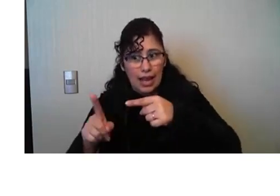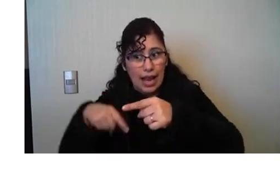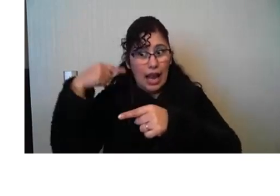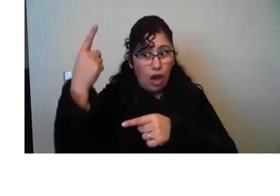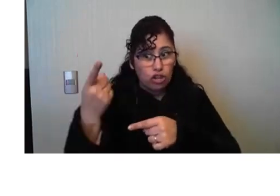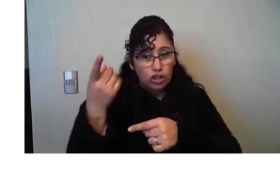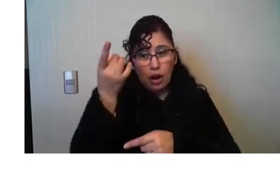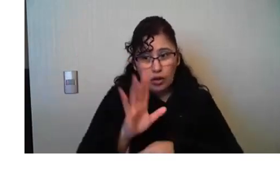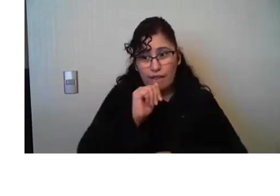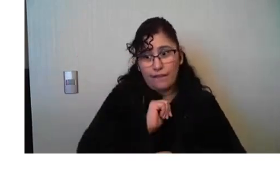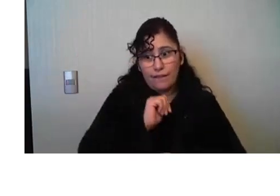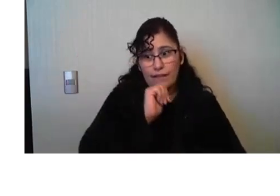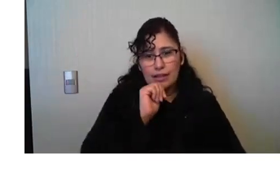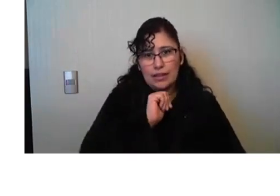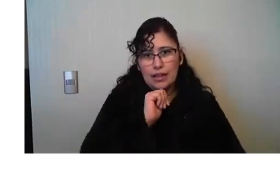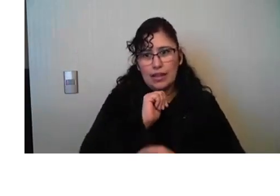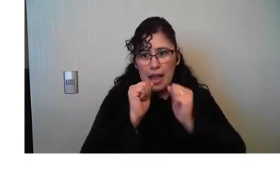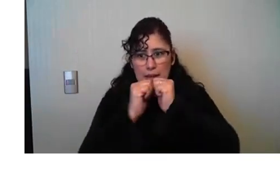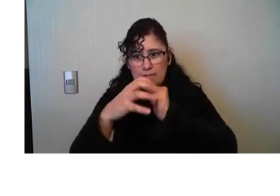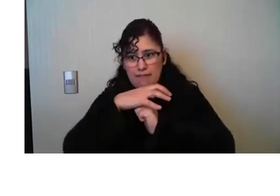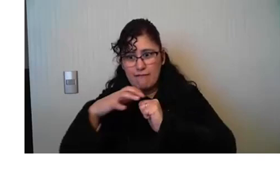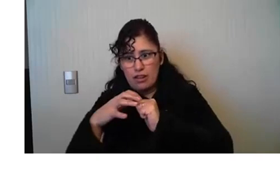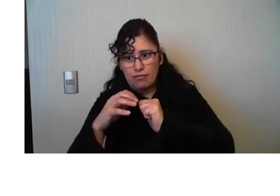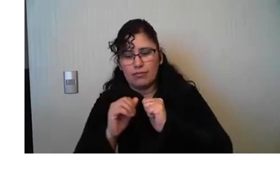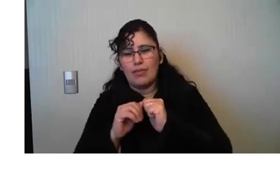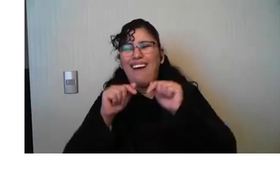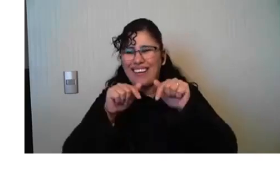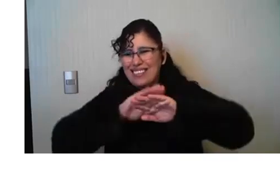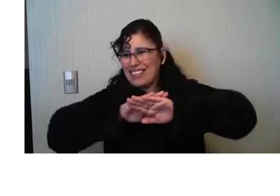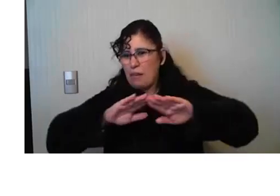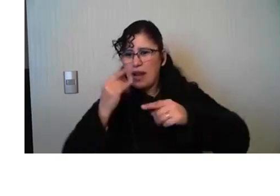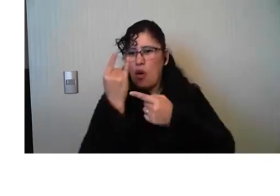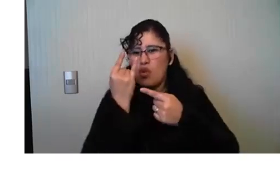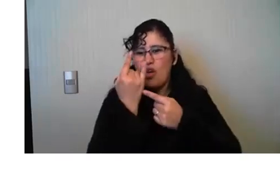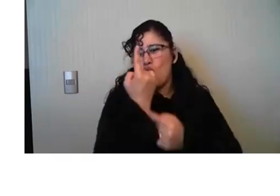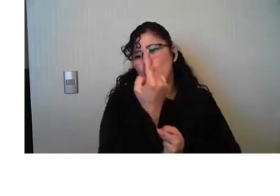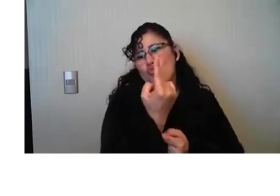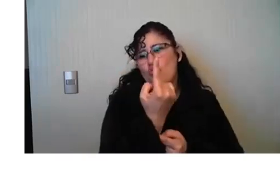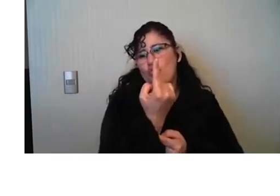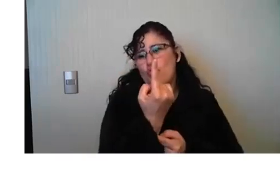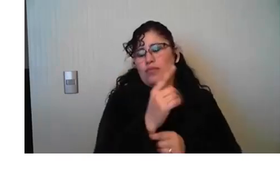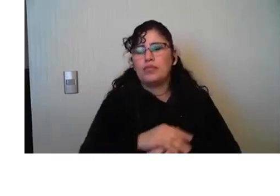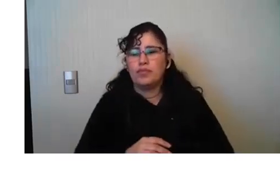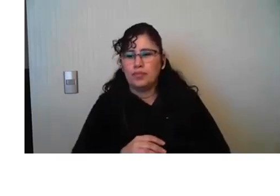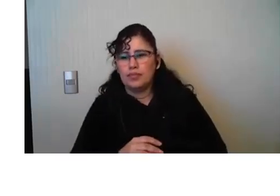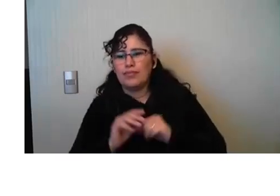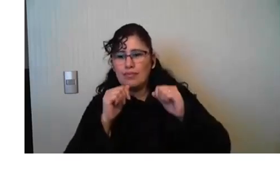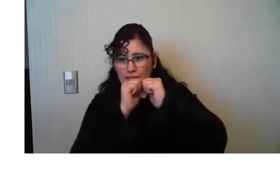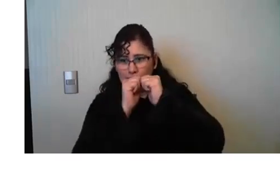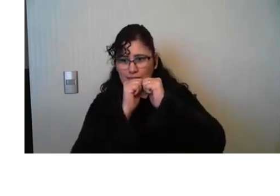lo que son los hemisferios cerebrales, para dar término a la unidad número 1.